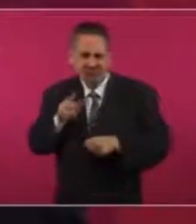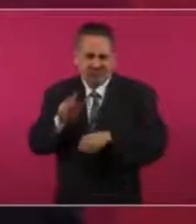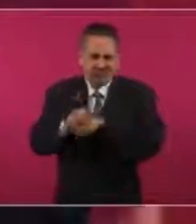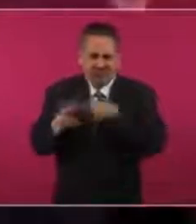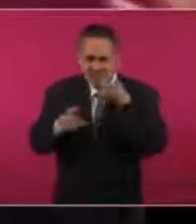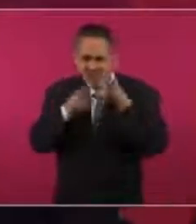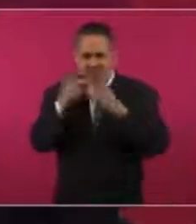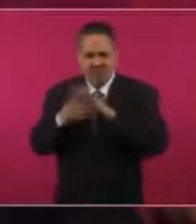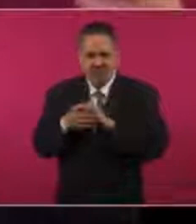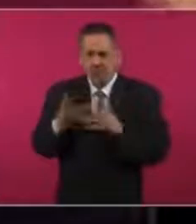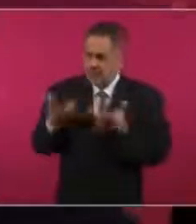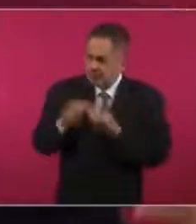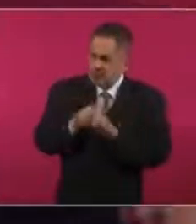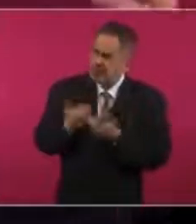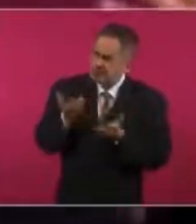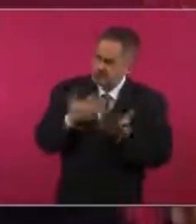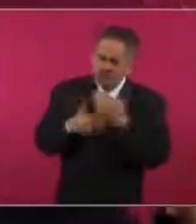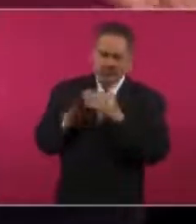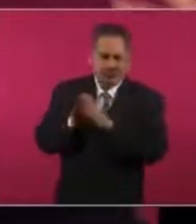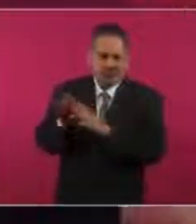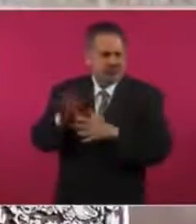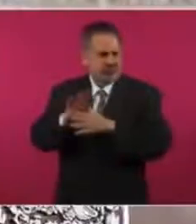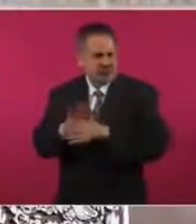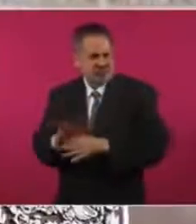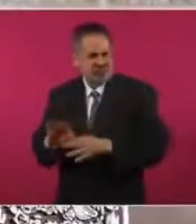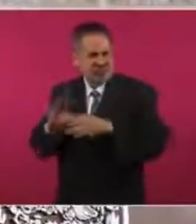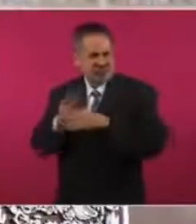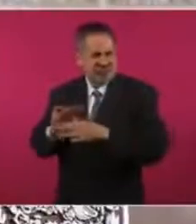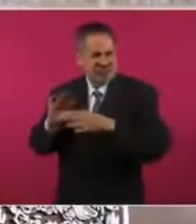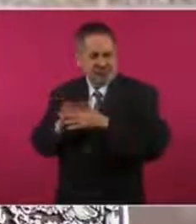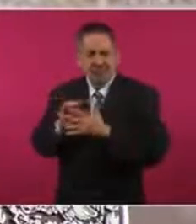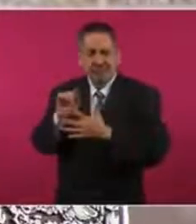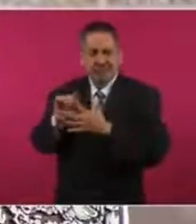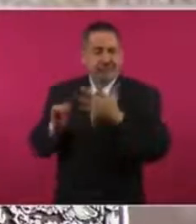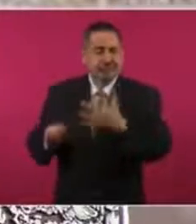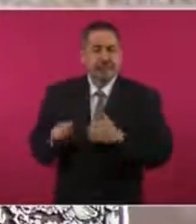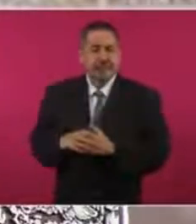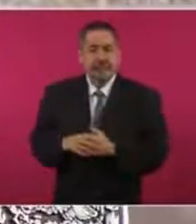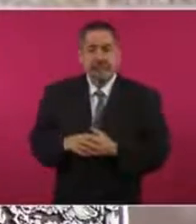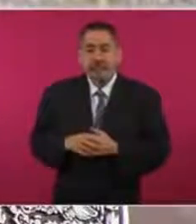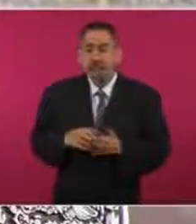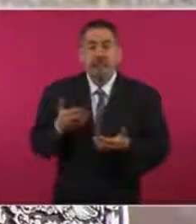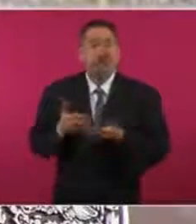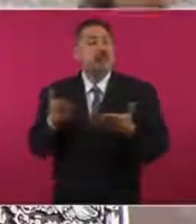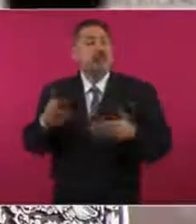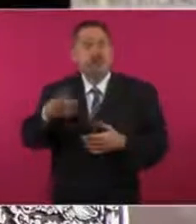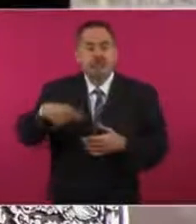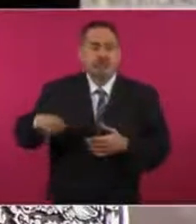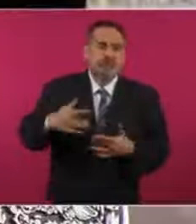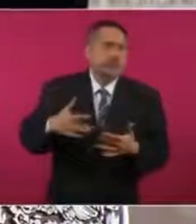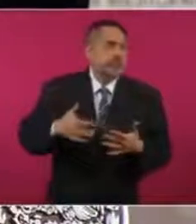que salgamos adelante como país, pues ahora están